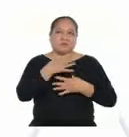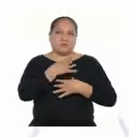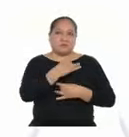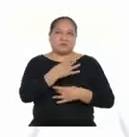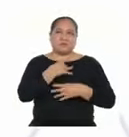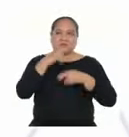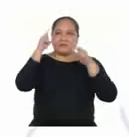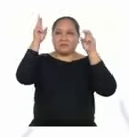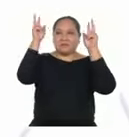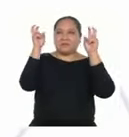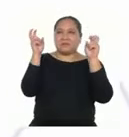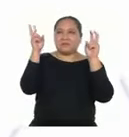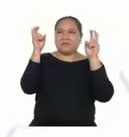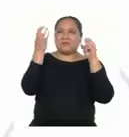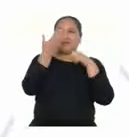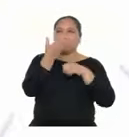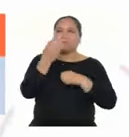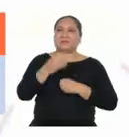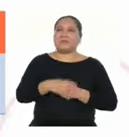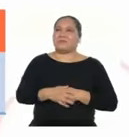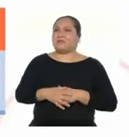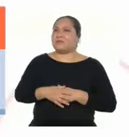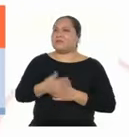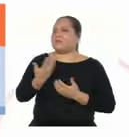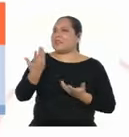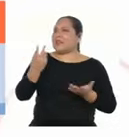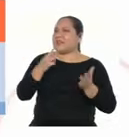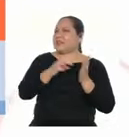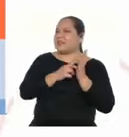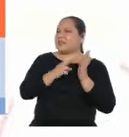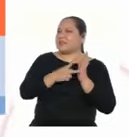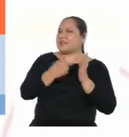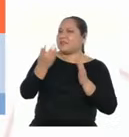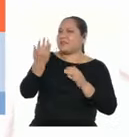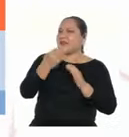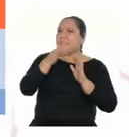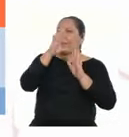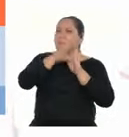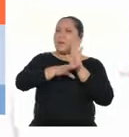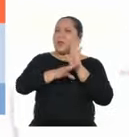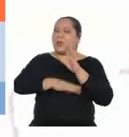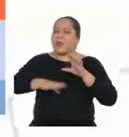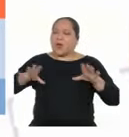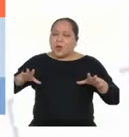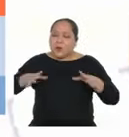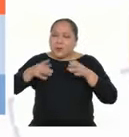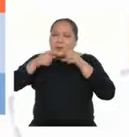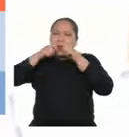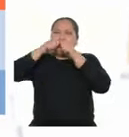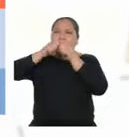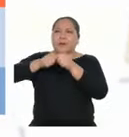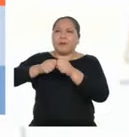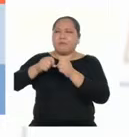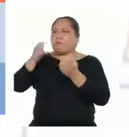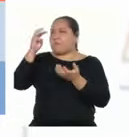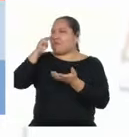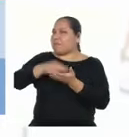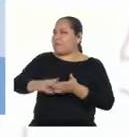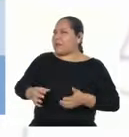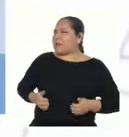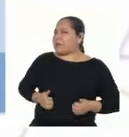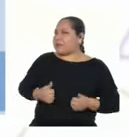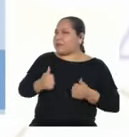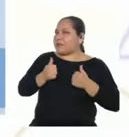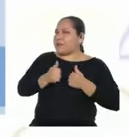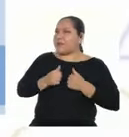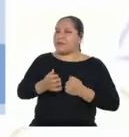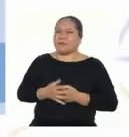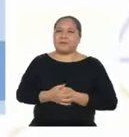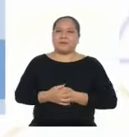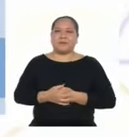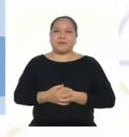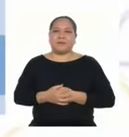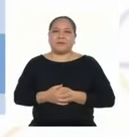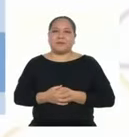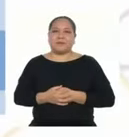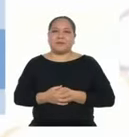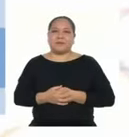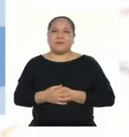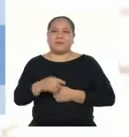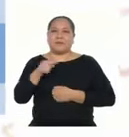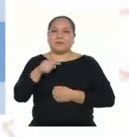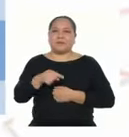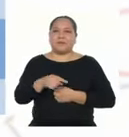Interesante título. ¿Qué puede significar menos plástico, más vida? A partir de la